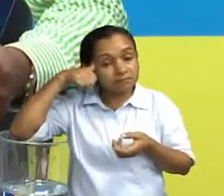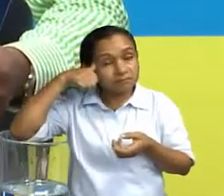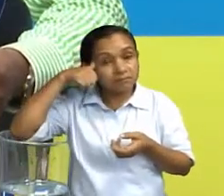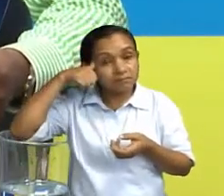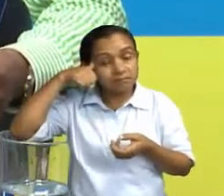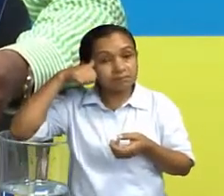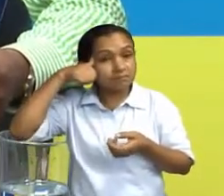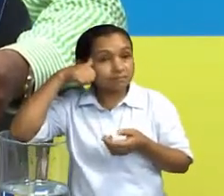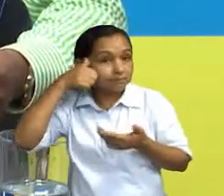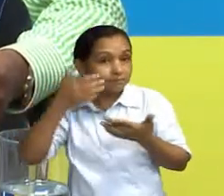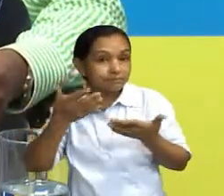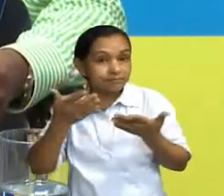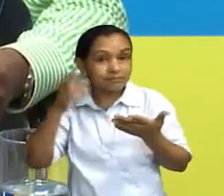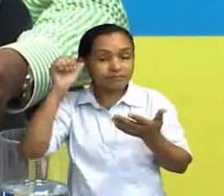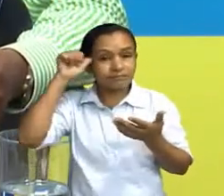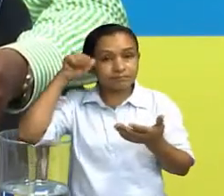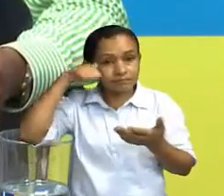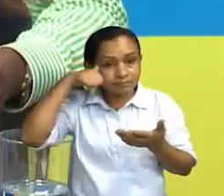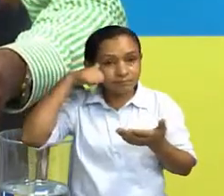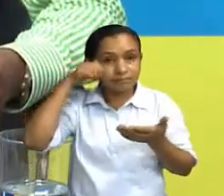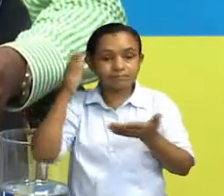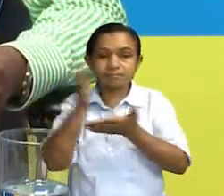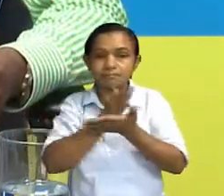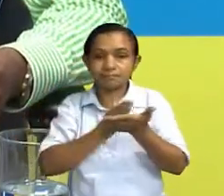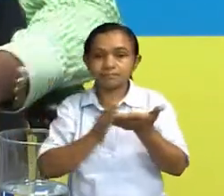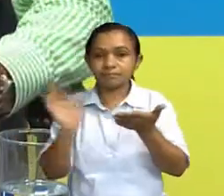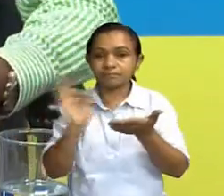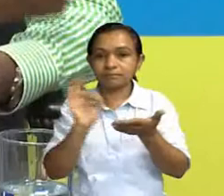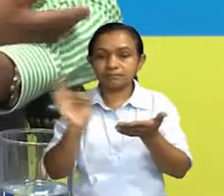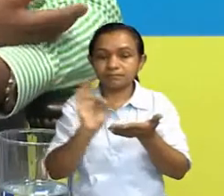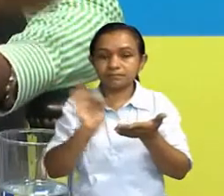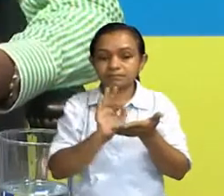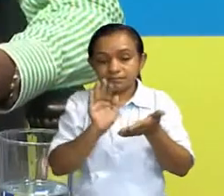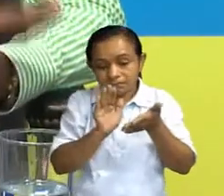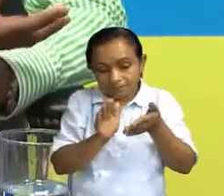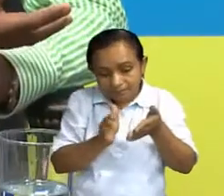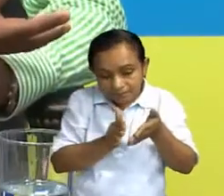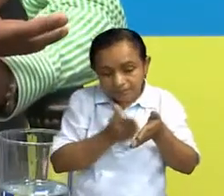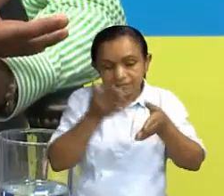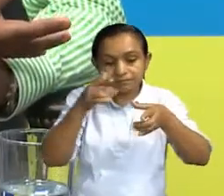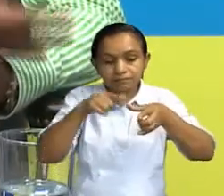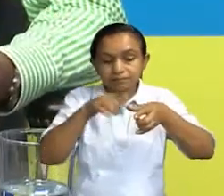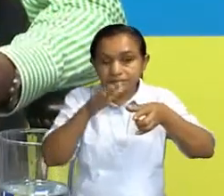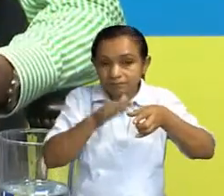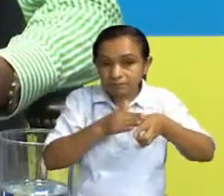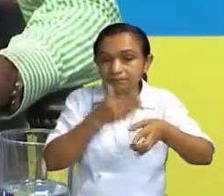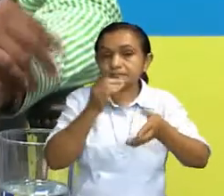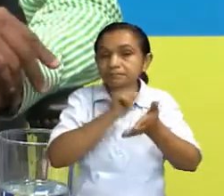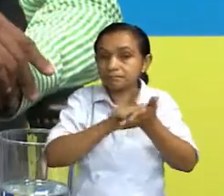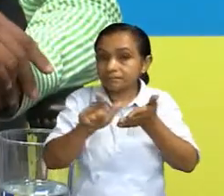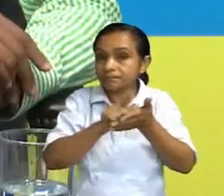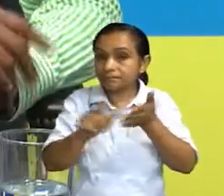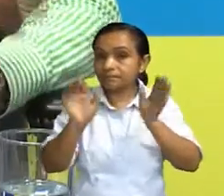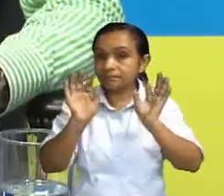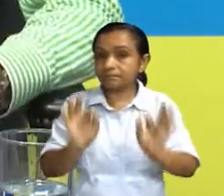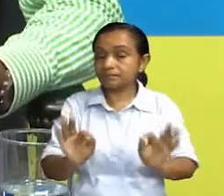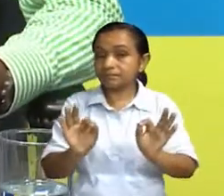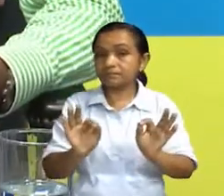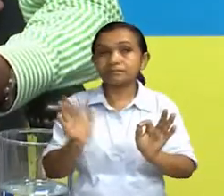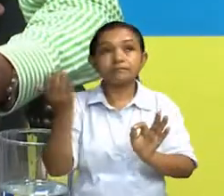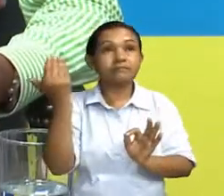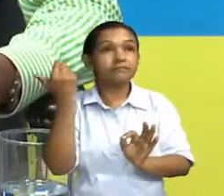y obviamente necesita de algunas medidas, como por ejemplo secar sus partecitas bien. Otra cosa tiene que ver también con, por